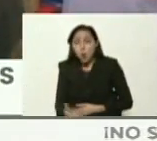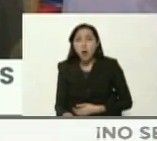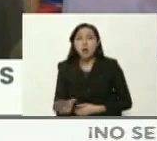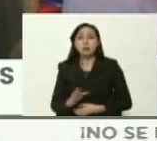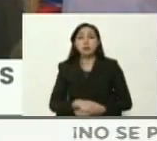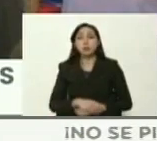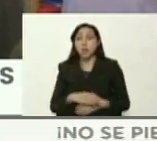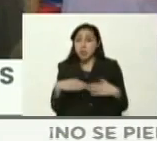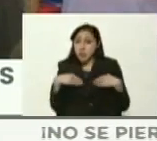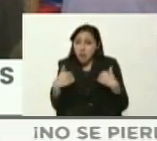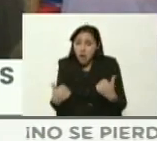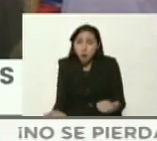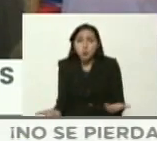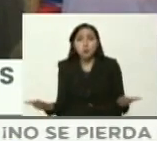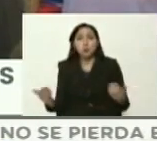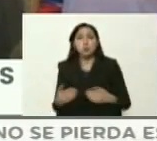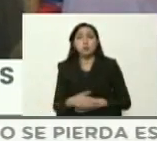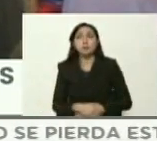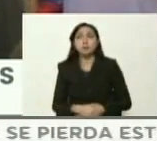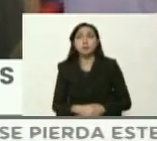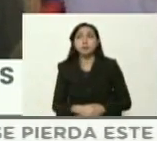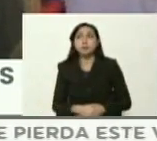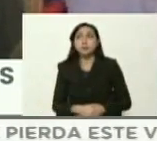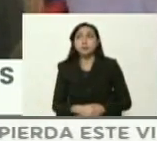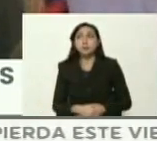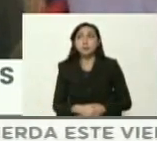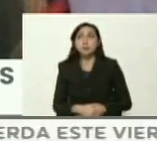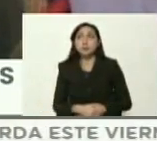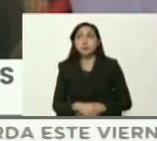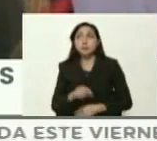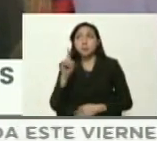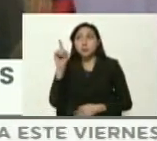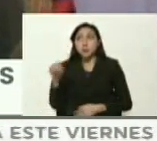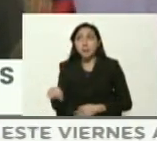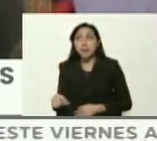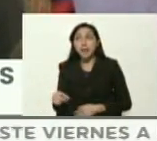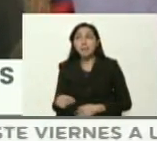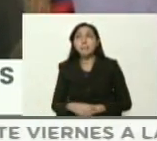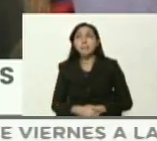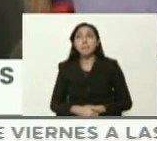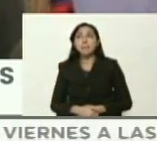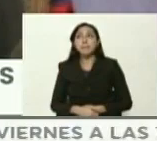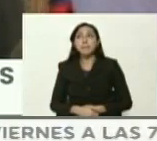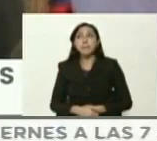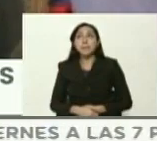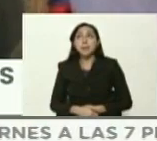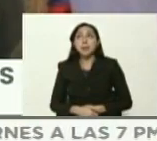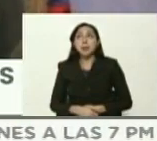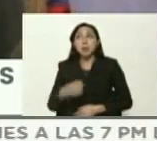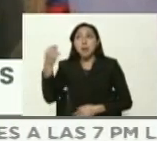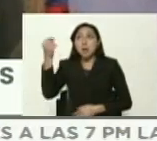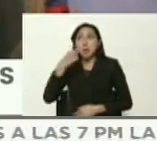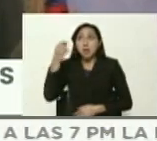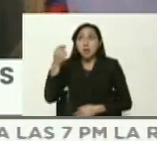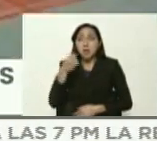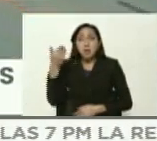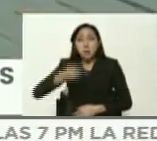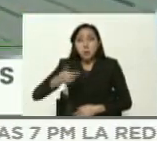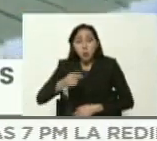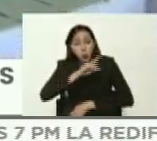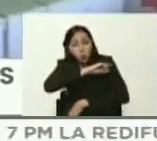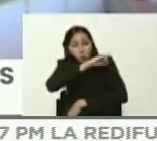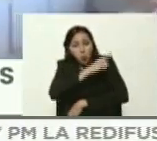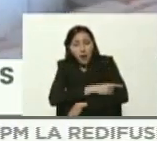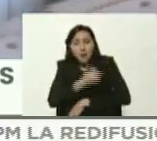futuro sano, como realmente se merece? Y estamos dando la vitamina y un mineral que fortalece aún